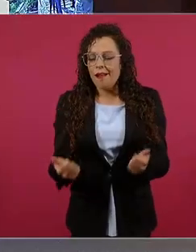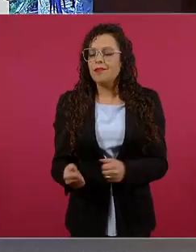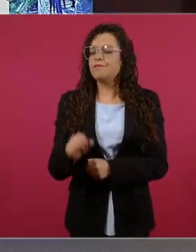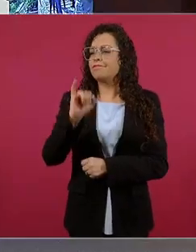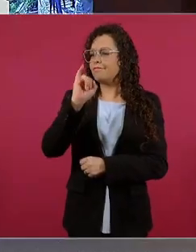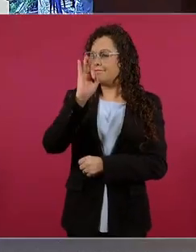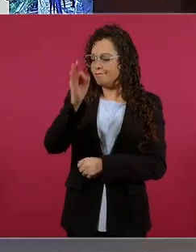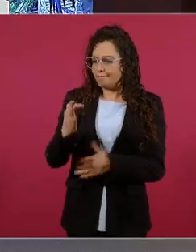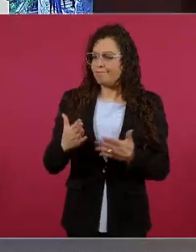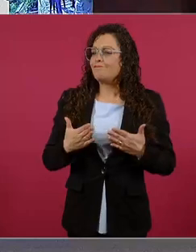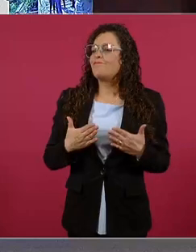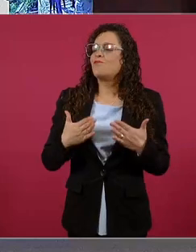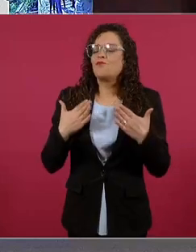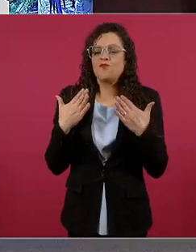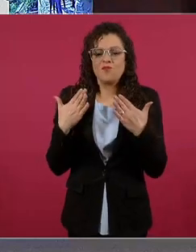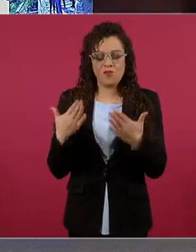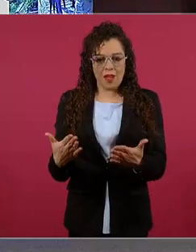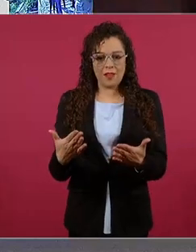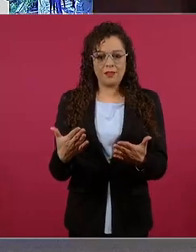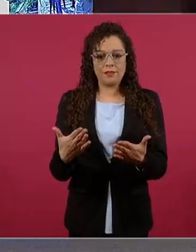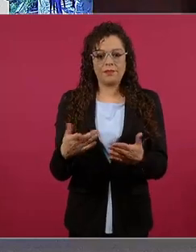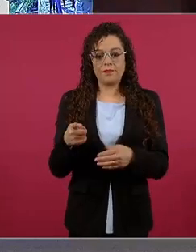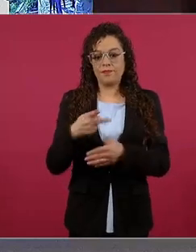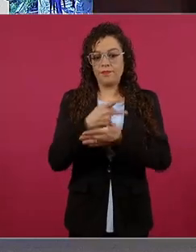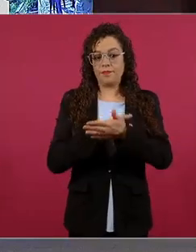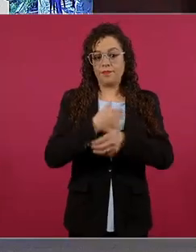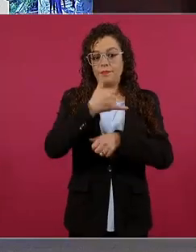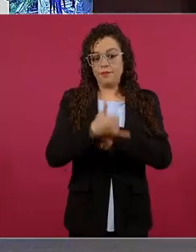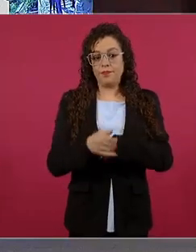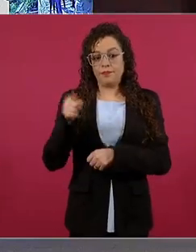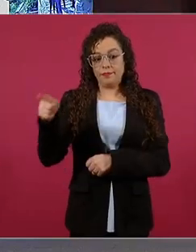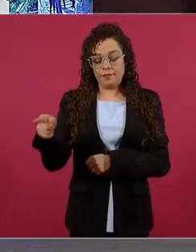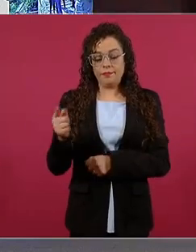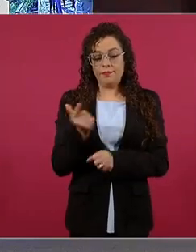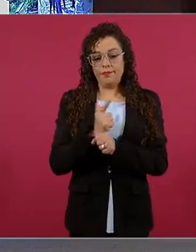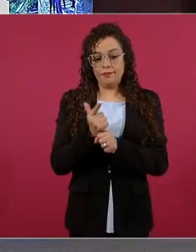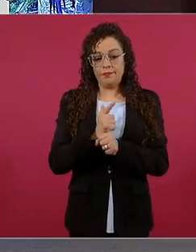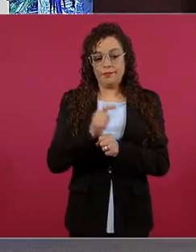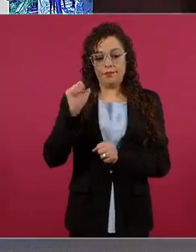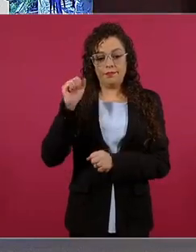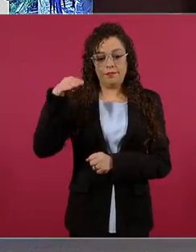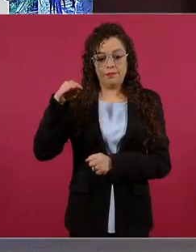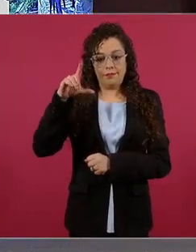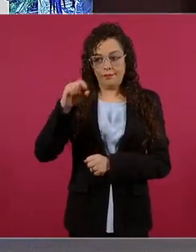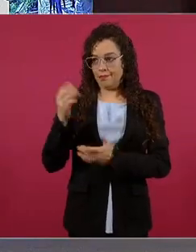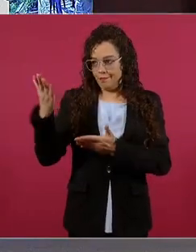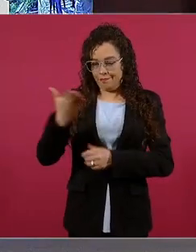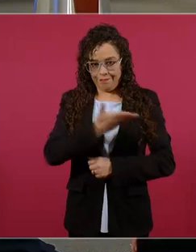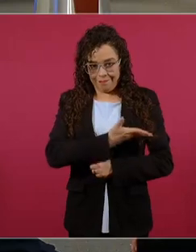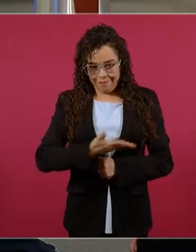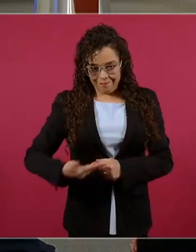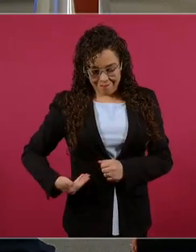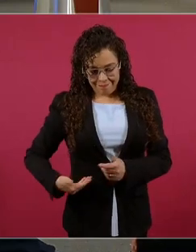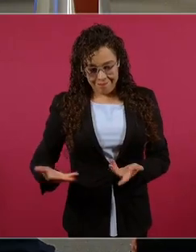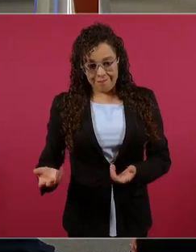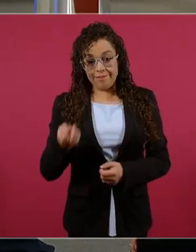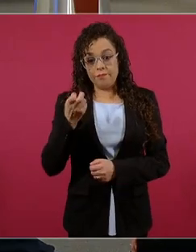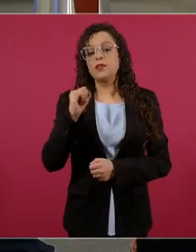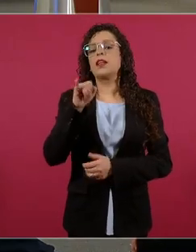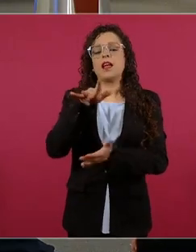afirmación, si es un proyecto del licenciado López Obrador, del presidente, decían vamos a apoyar. Y